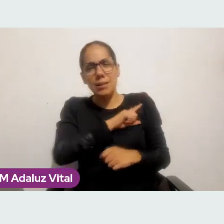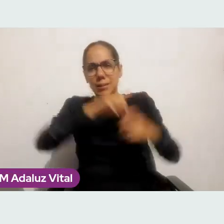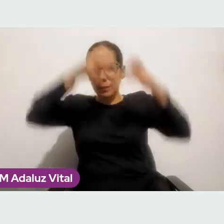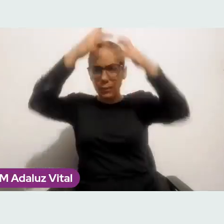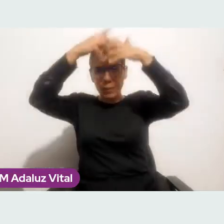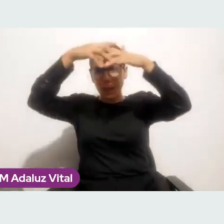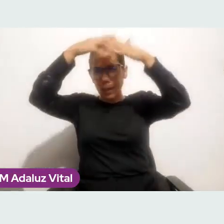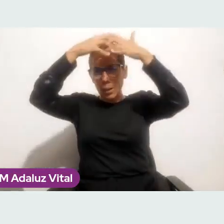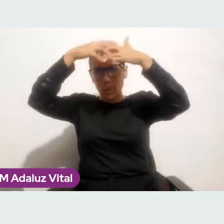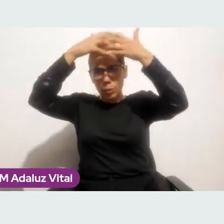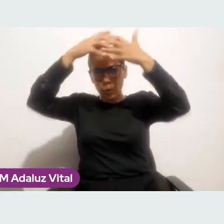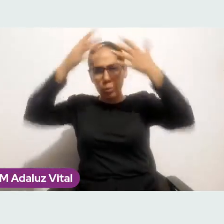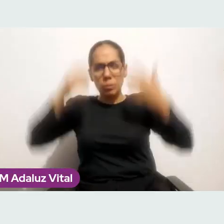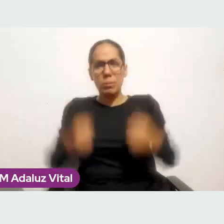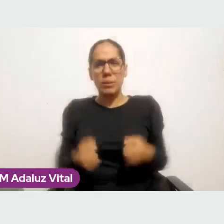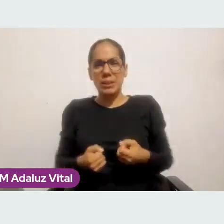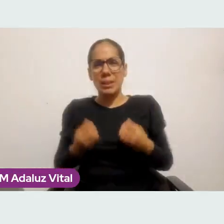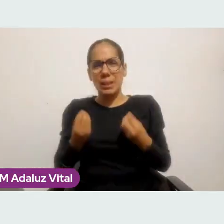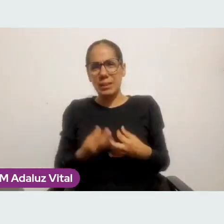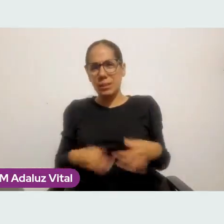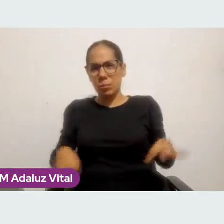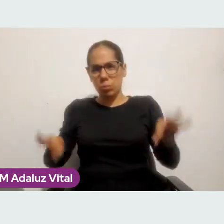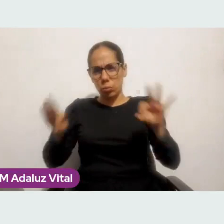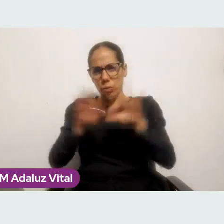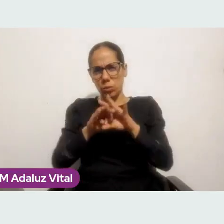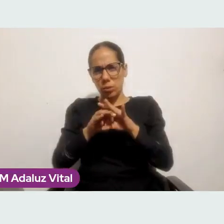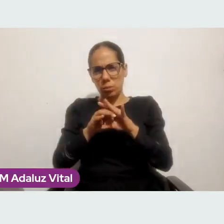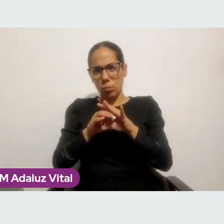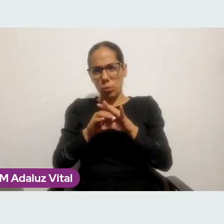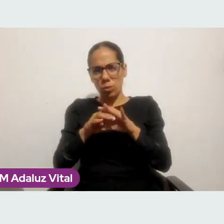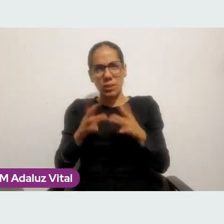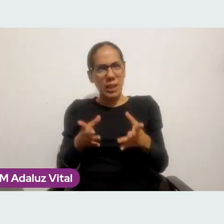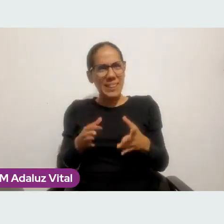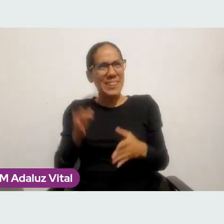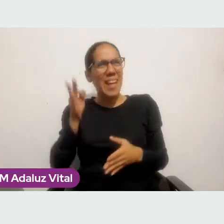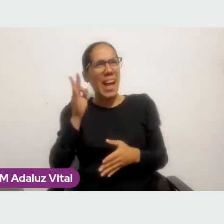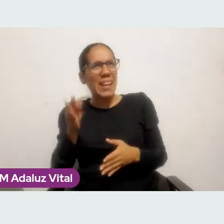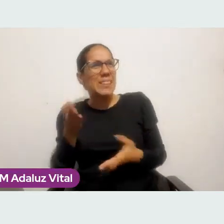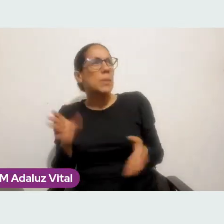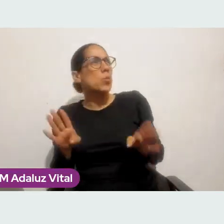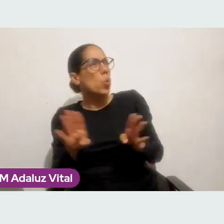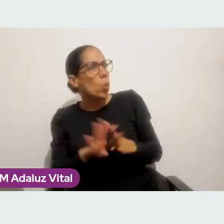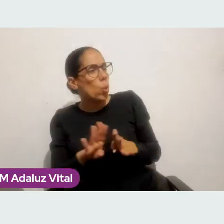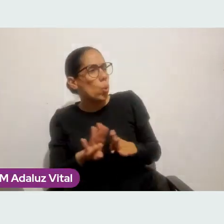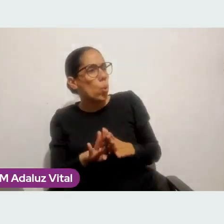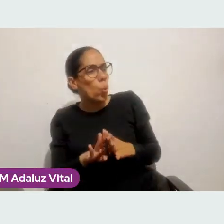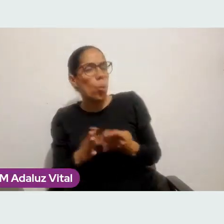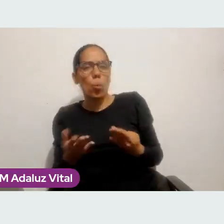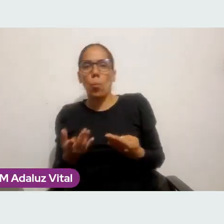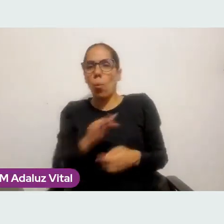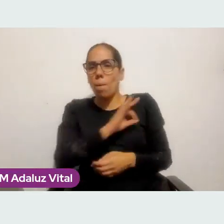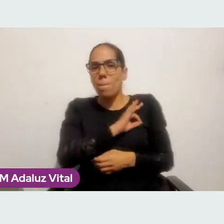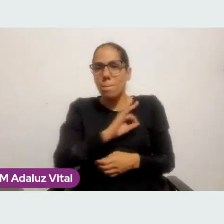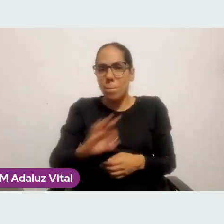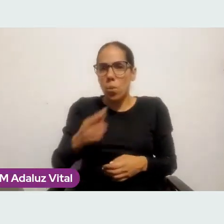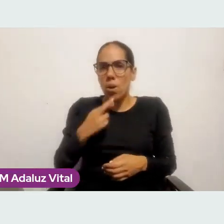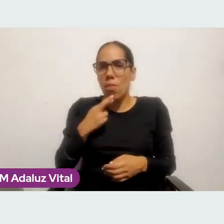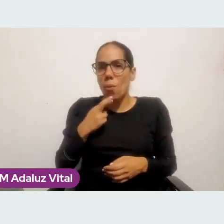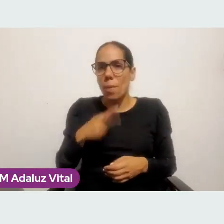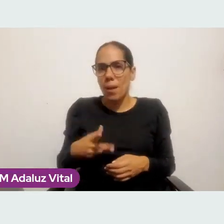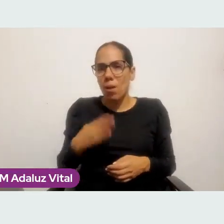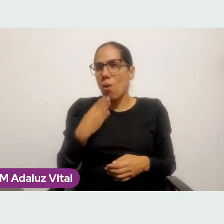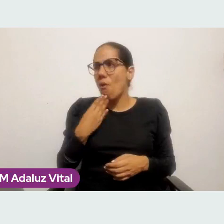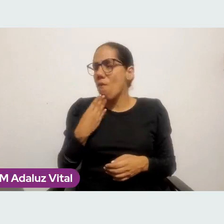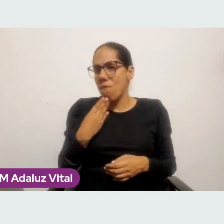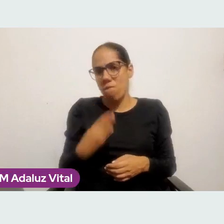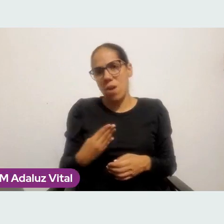primero reconocimiento que yo tengo que hacer de que no estoy funcionalmente bien o estable,